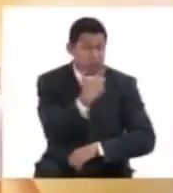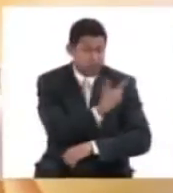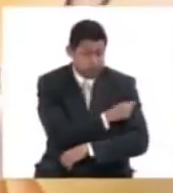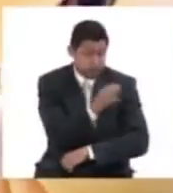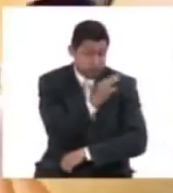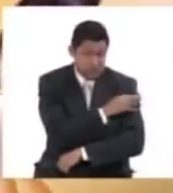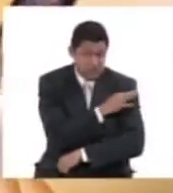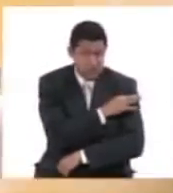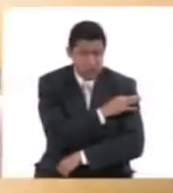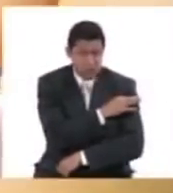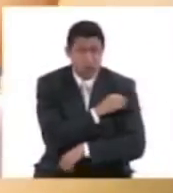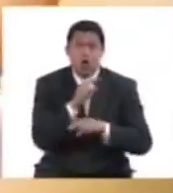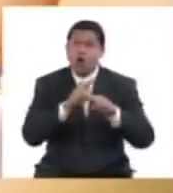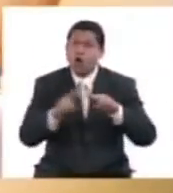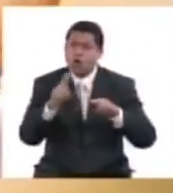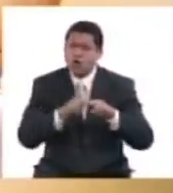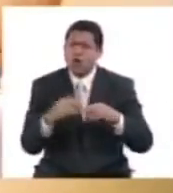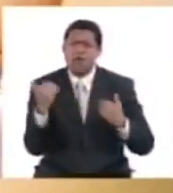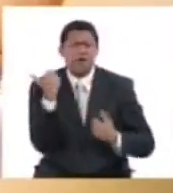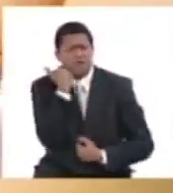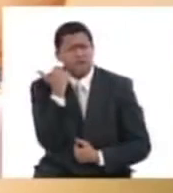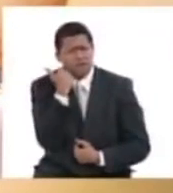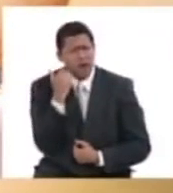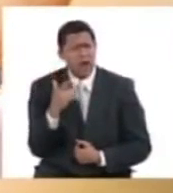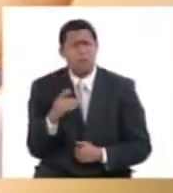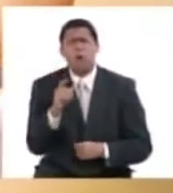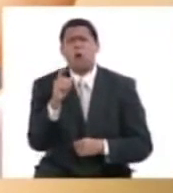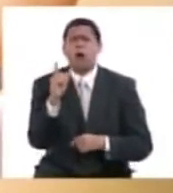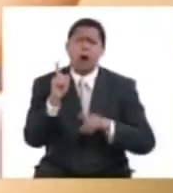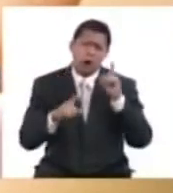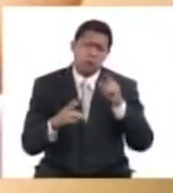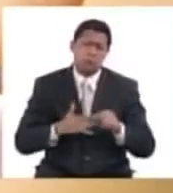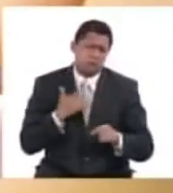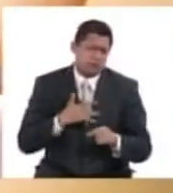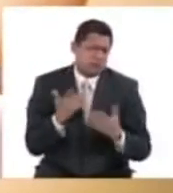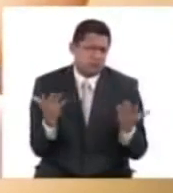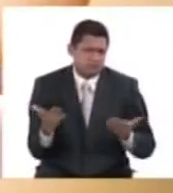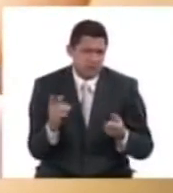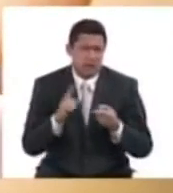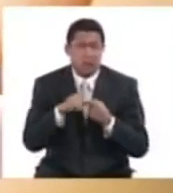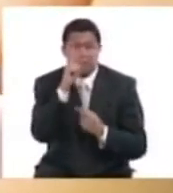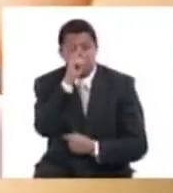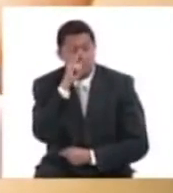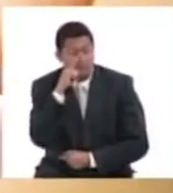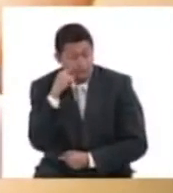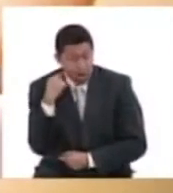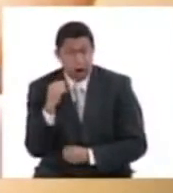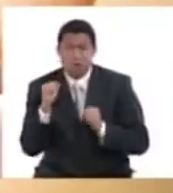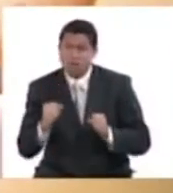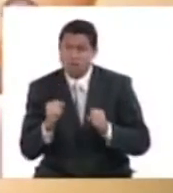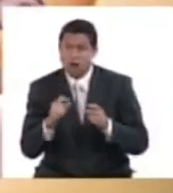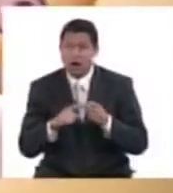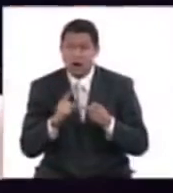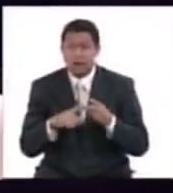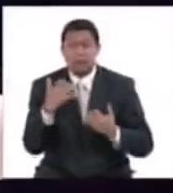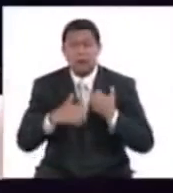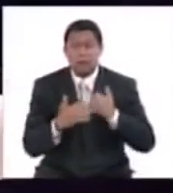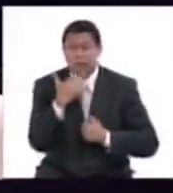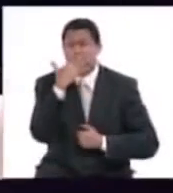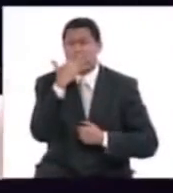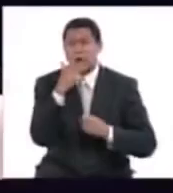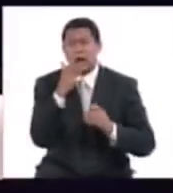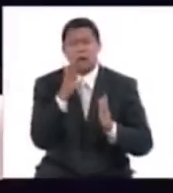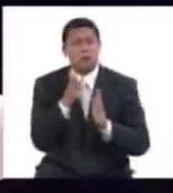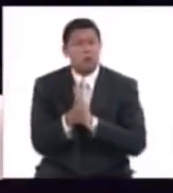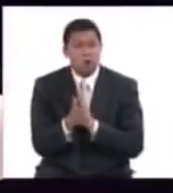mosquito. Los niños afectados suelen manifestar uno o más de los síntomas, como anemia grave, sufrimiento respiratorio